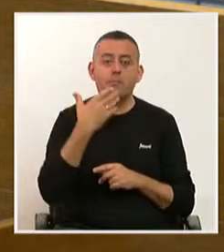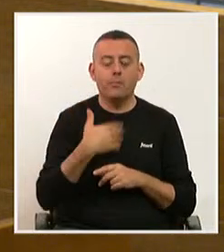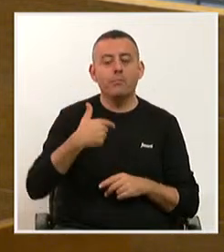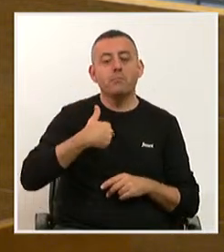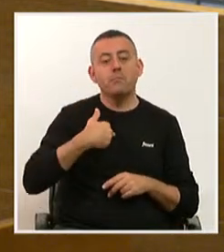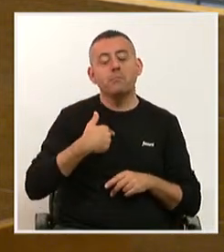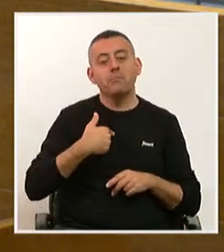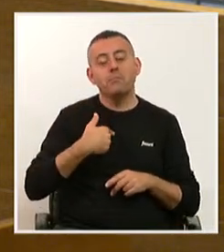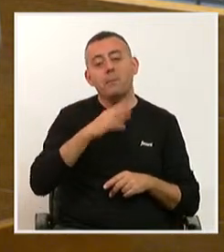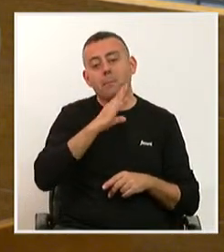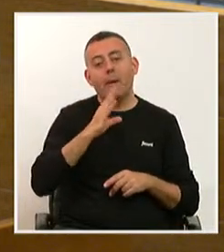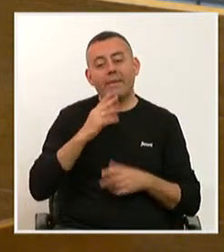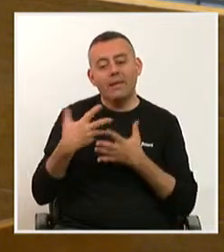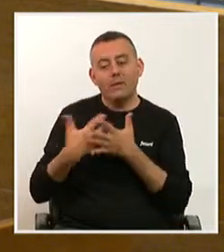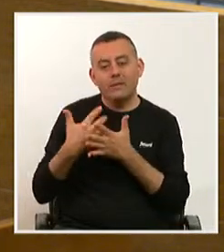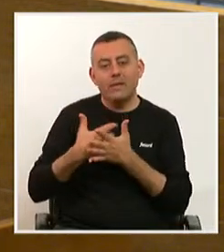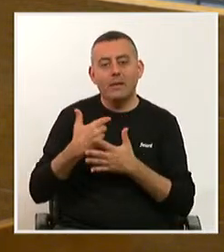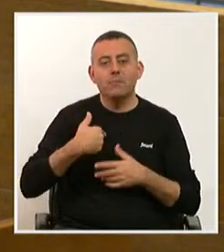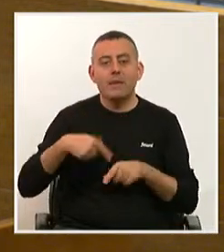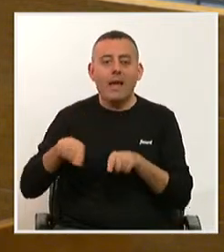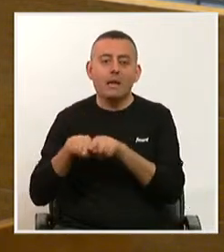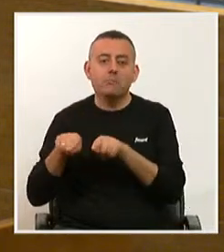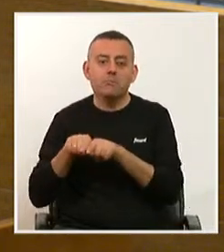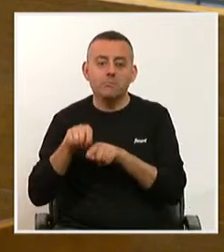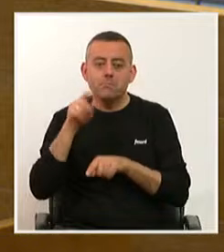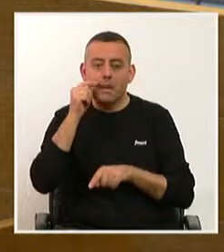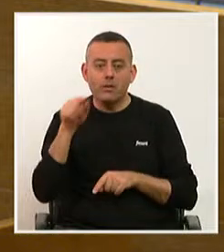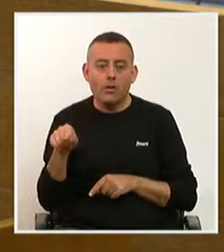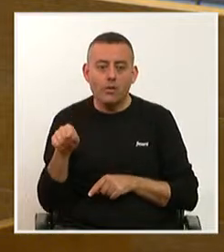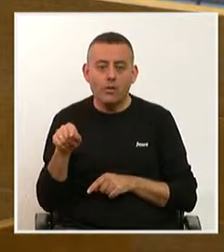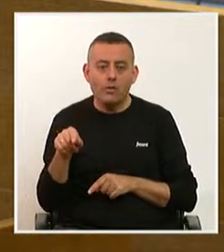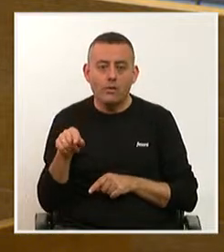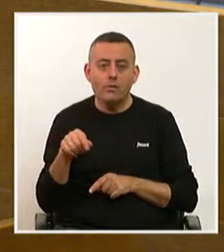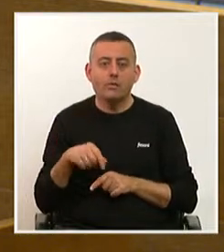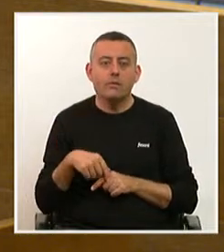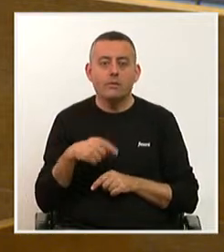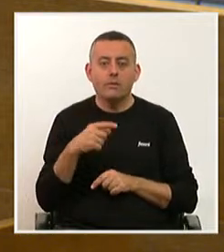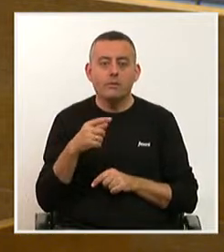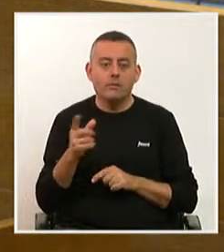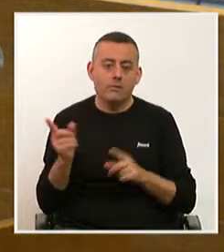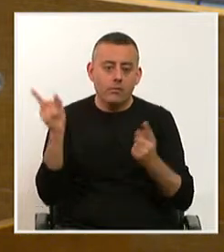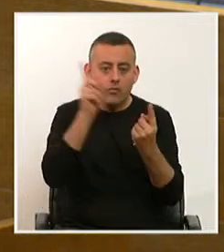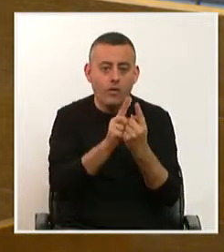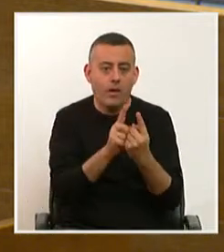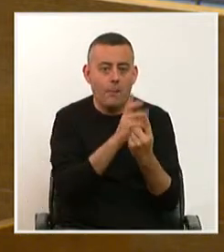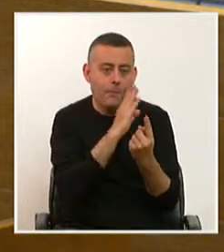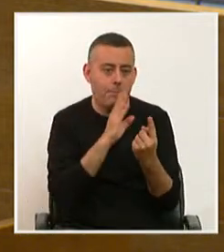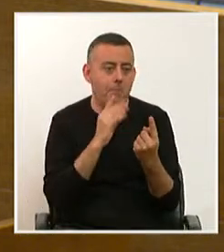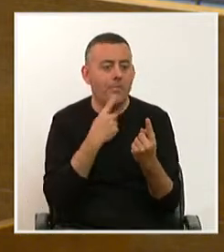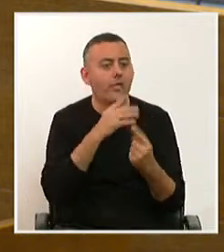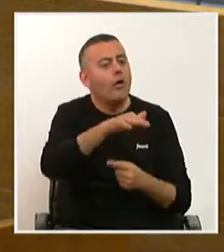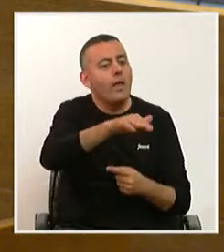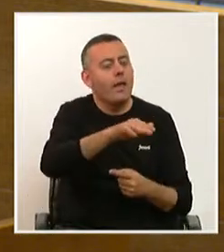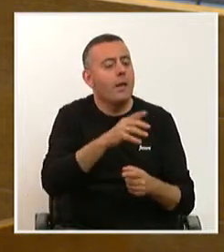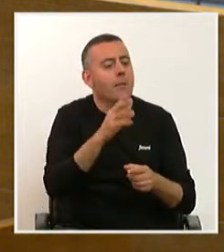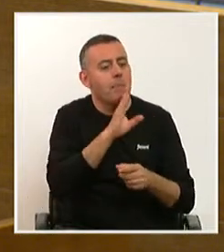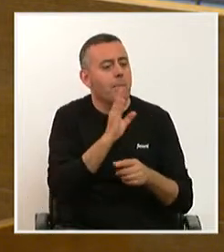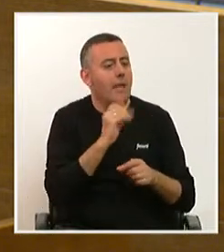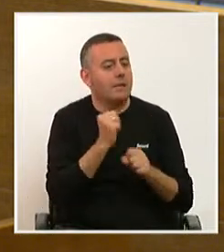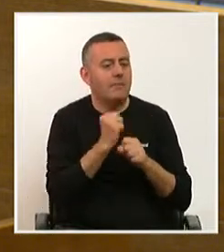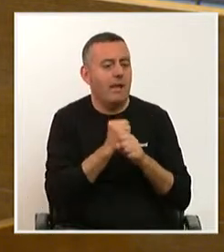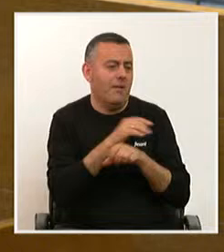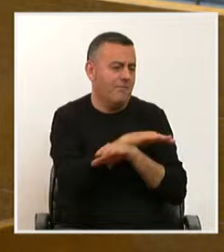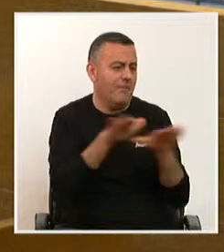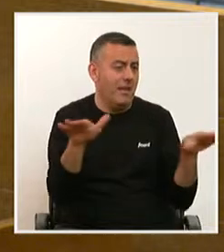arar un m ya no tenéis que trabajar hay una máquina Ah que da dinero Ni ha una máquina que una